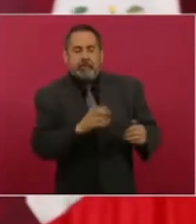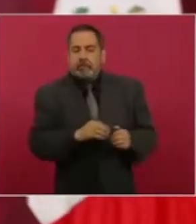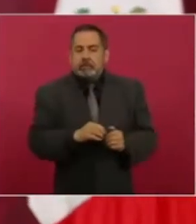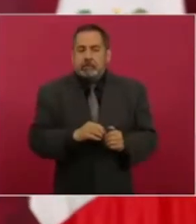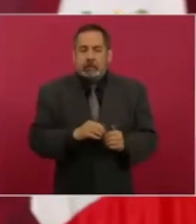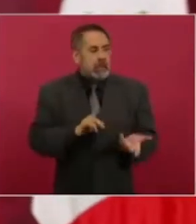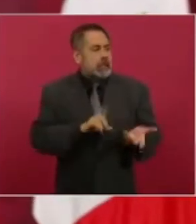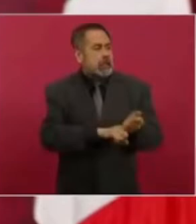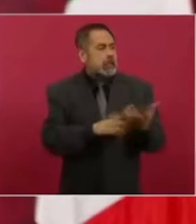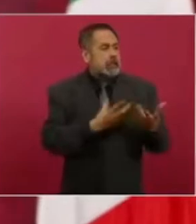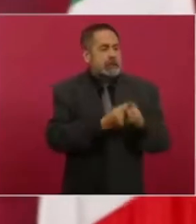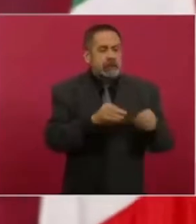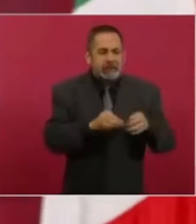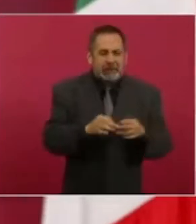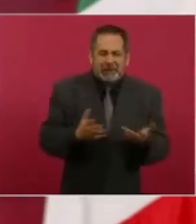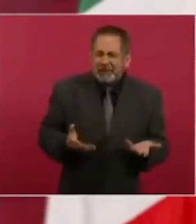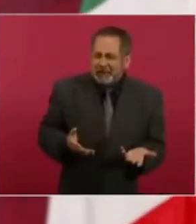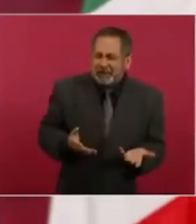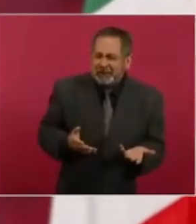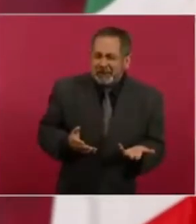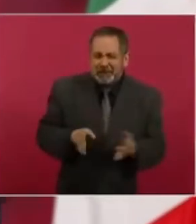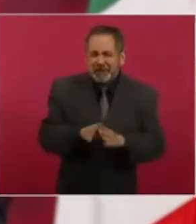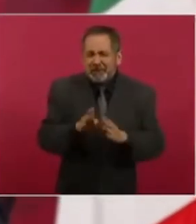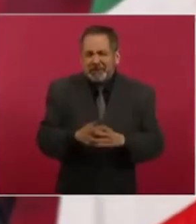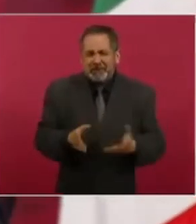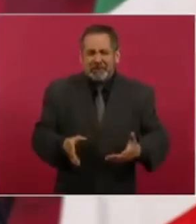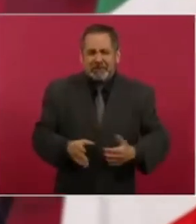a la que le entregó los ferrocarriles.